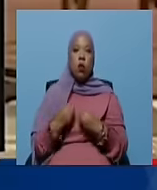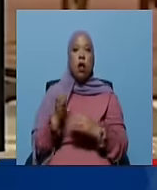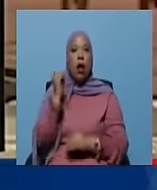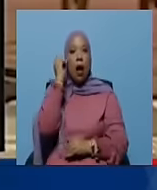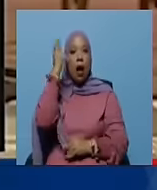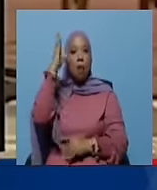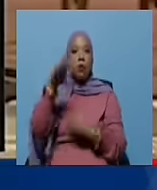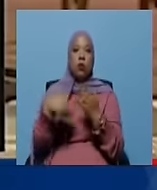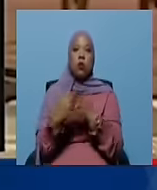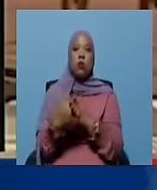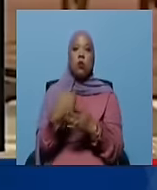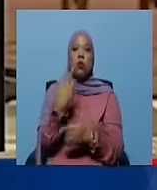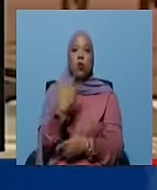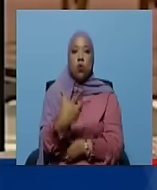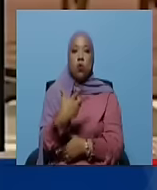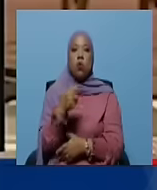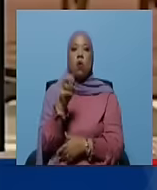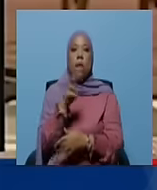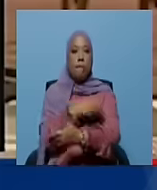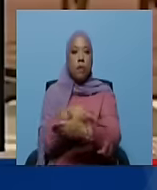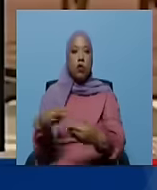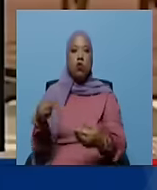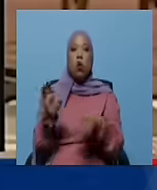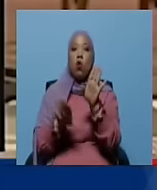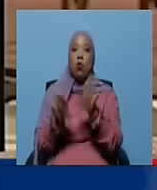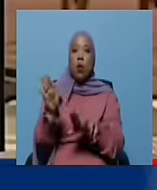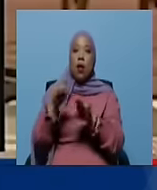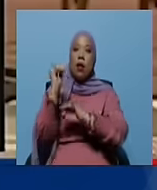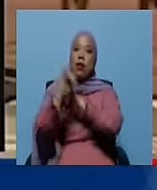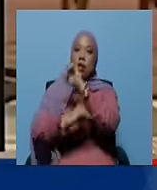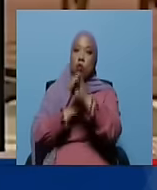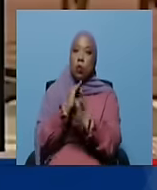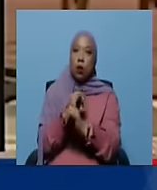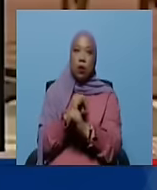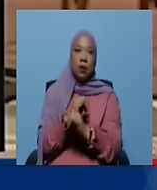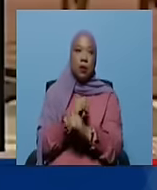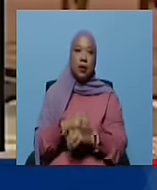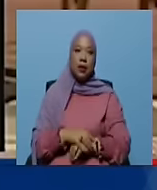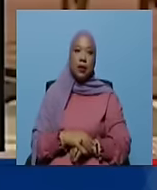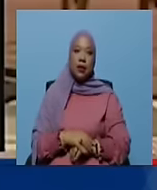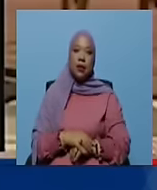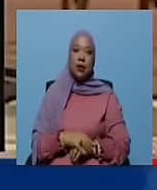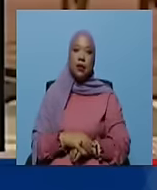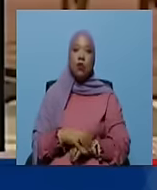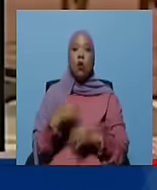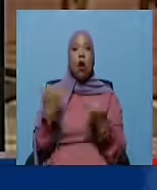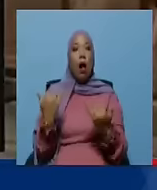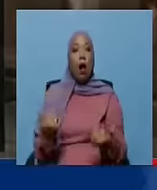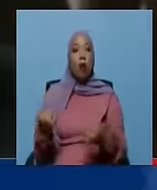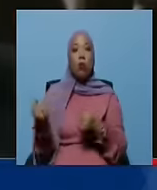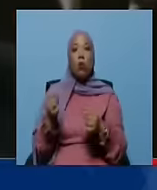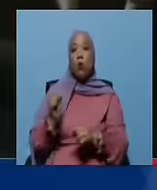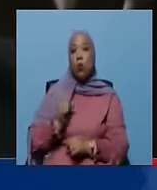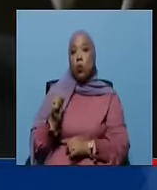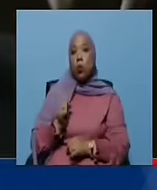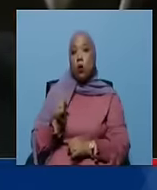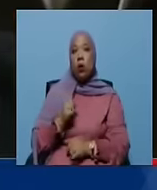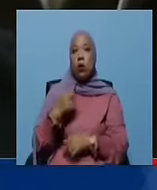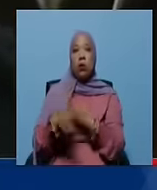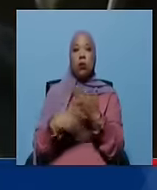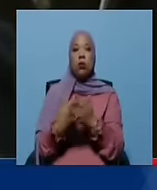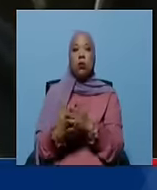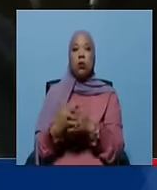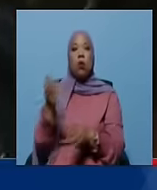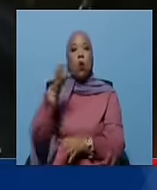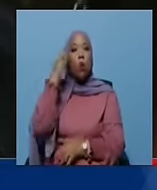capacidad de 300 millones de turistas internacionales. No estamos hablando de cualquier cosa, señor